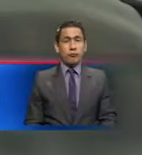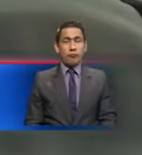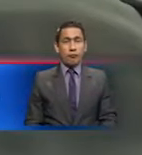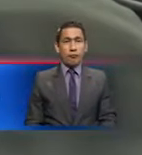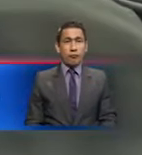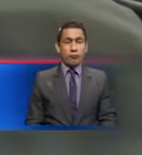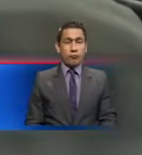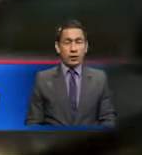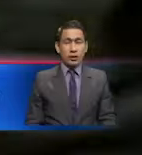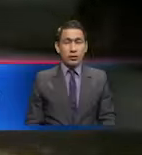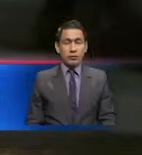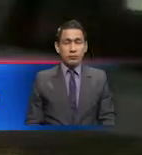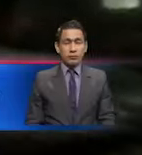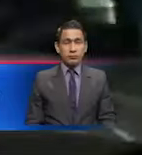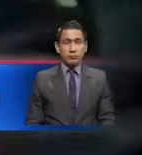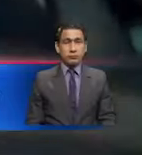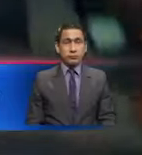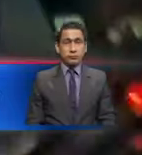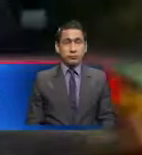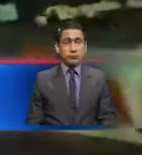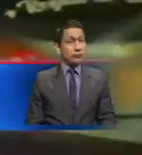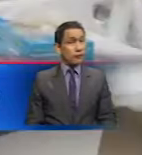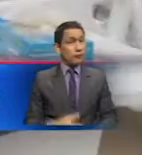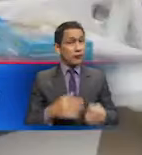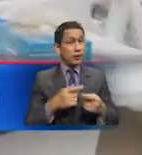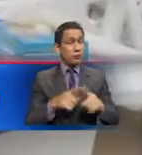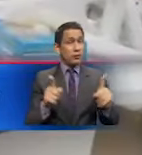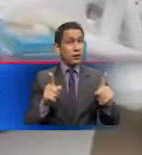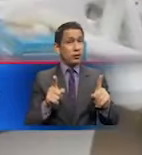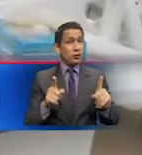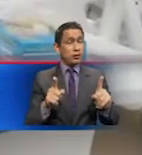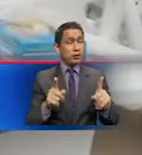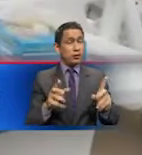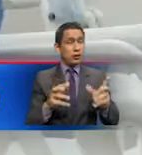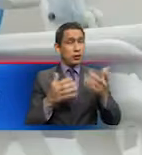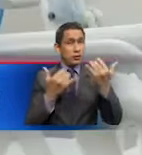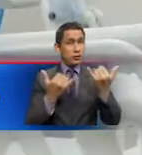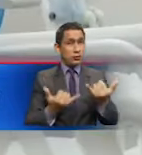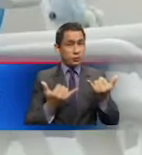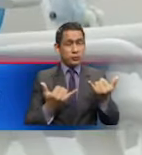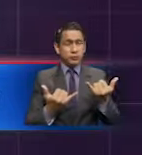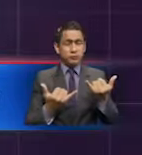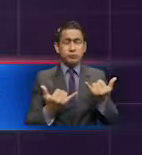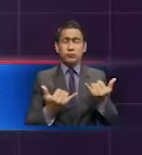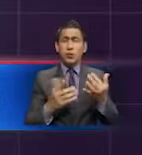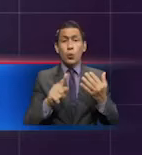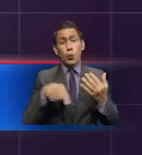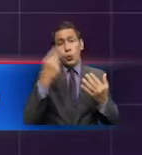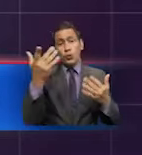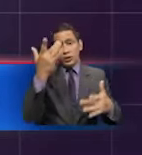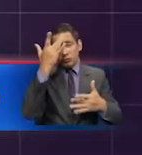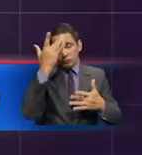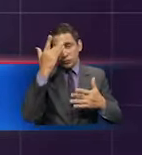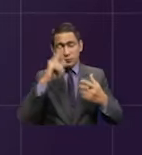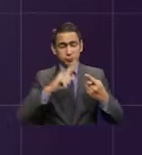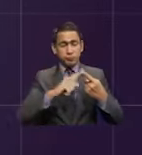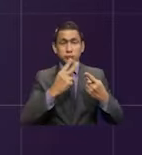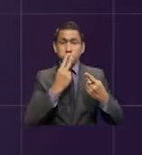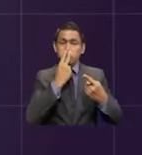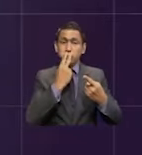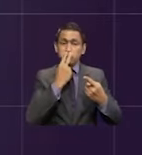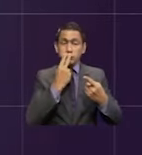es la única enfermedad por los cambios climáticos. También se presentan otras, tales como respiratorias,